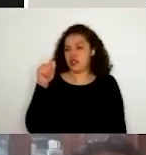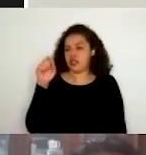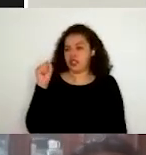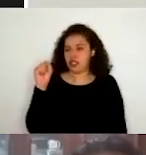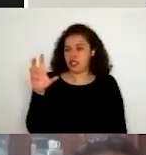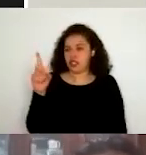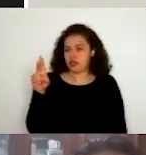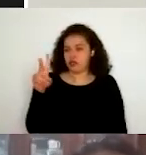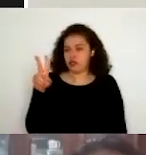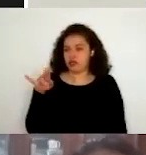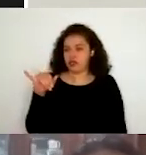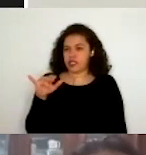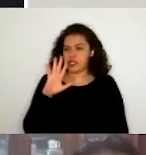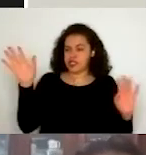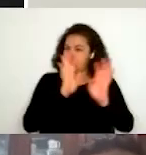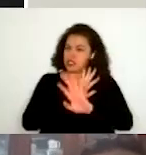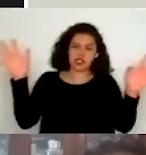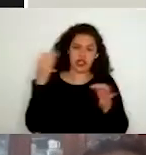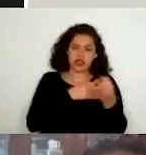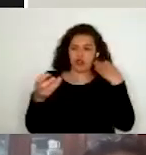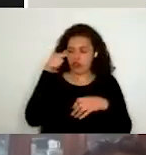ya georreferenciados de toda la Ciudad de México.